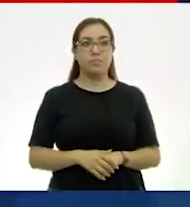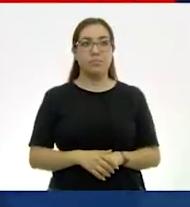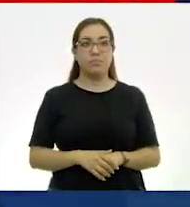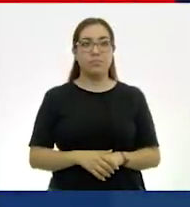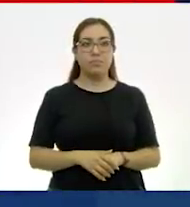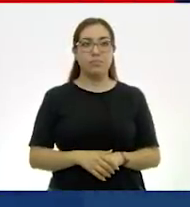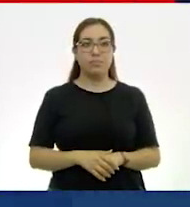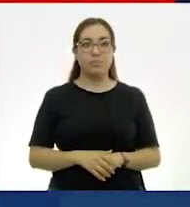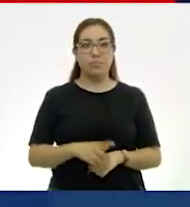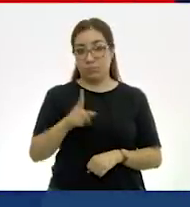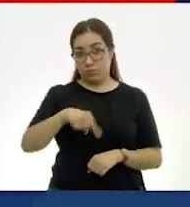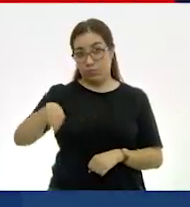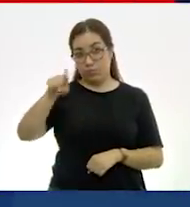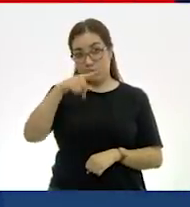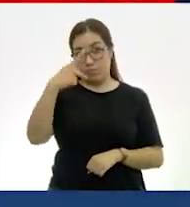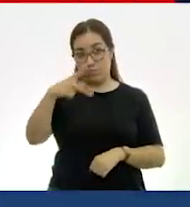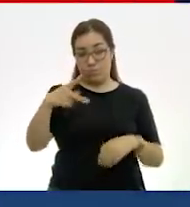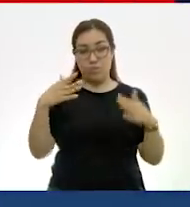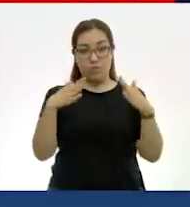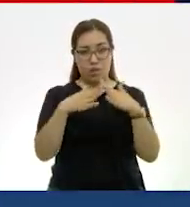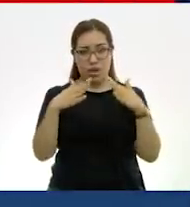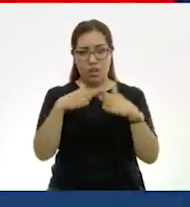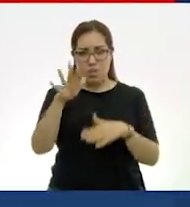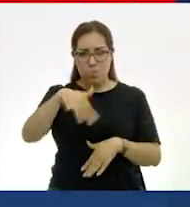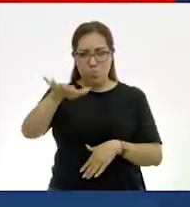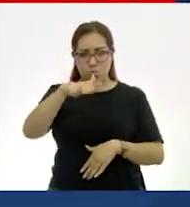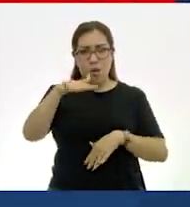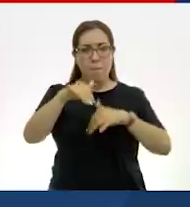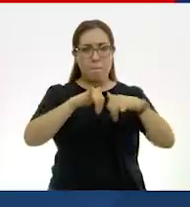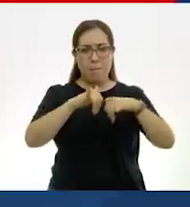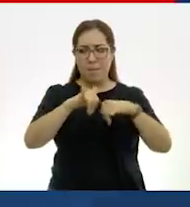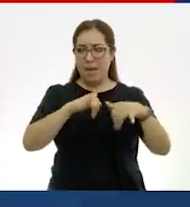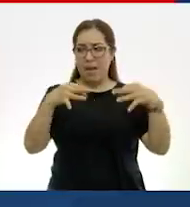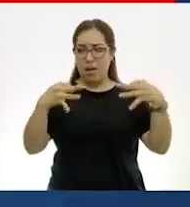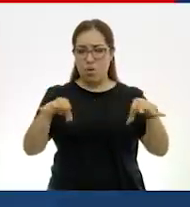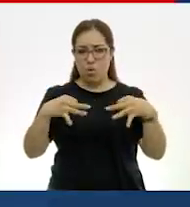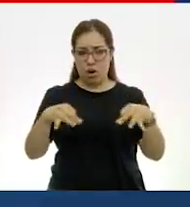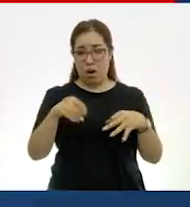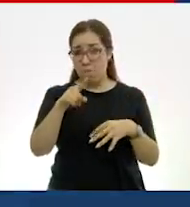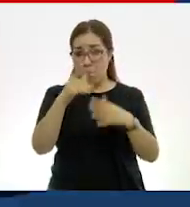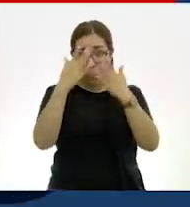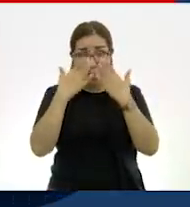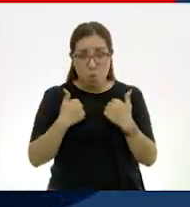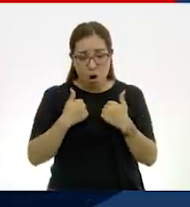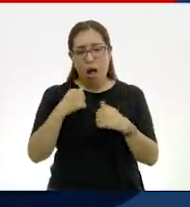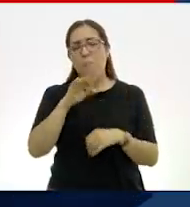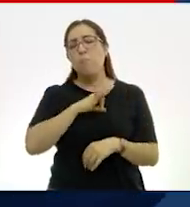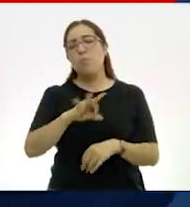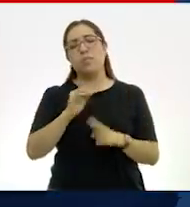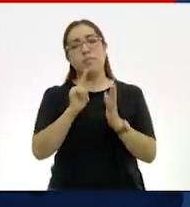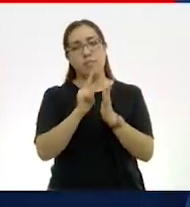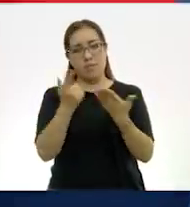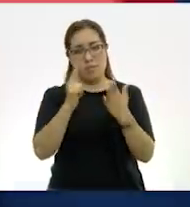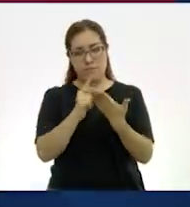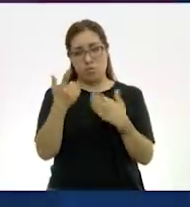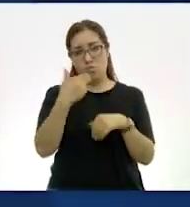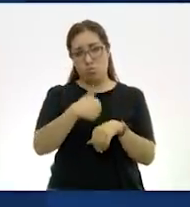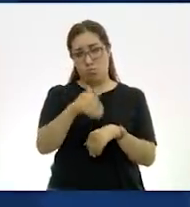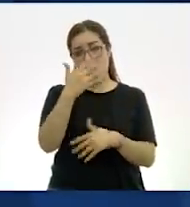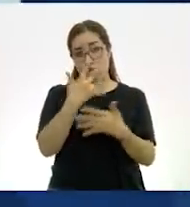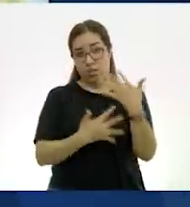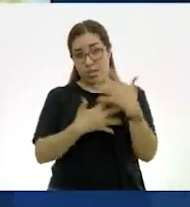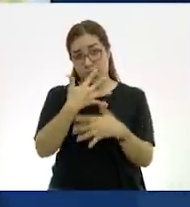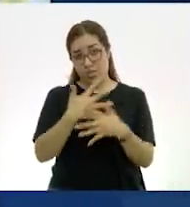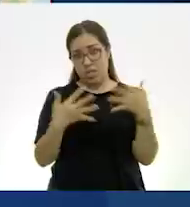casa busquen un mapamundi. Si no lo tienen, pueden tomar como ejemplo el libro de historia, la página 15,